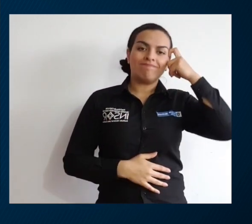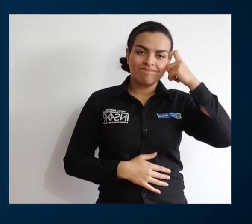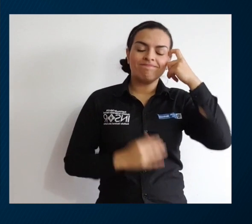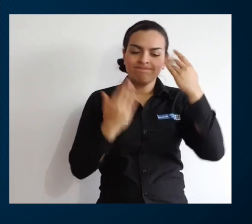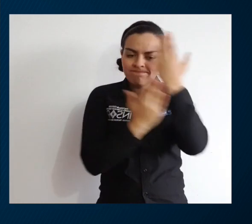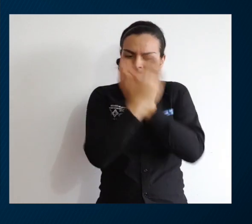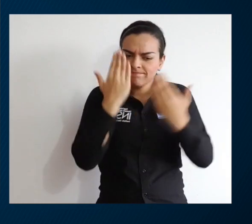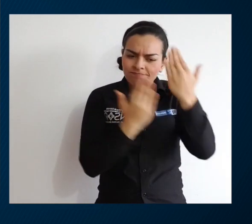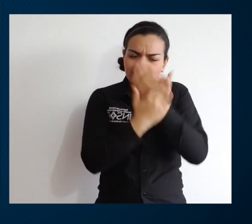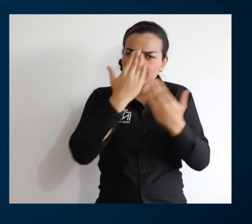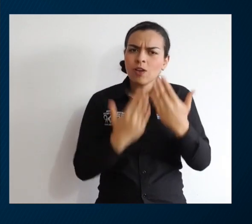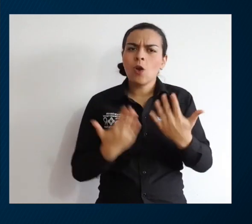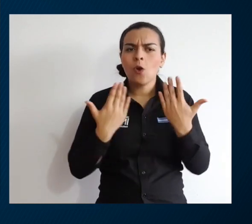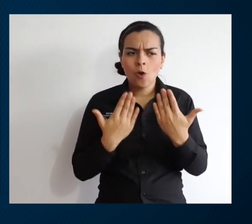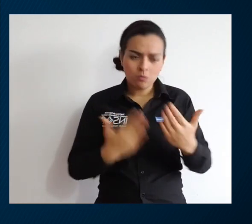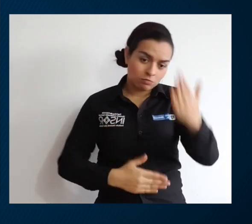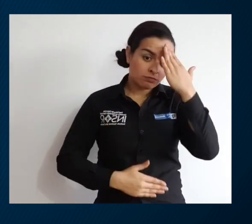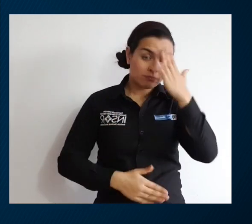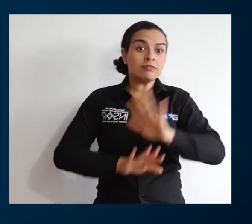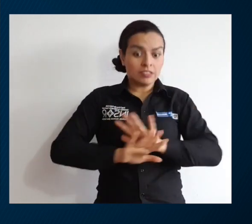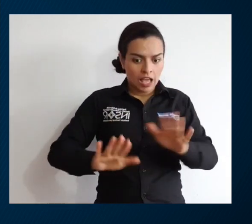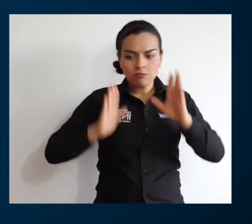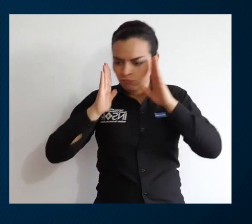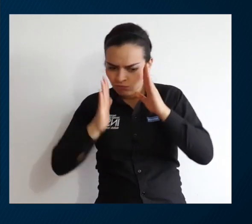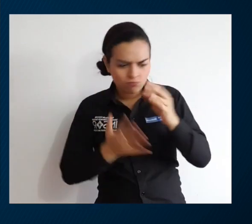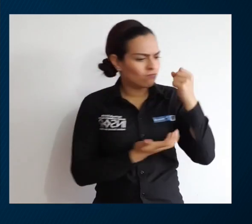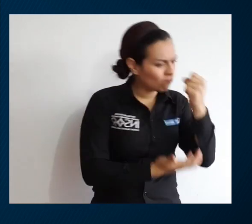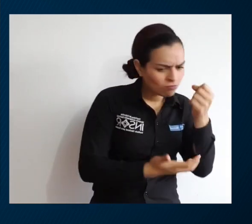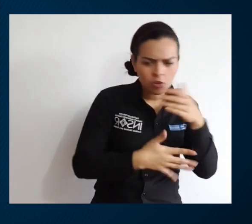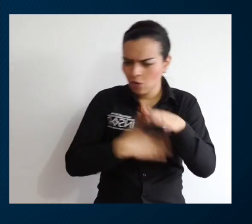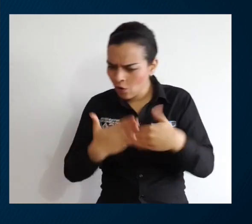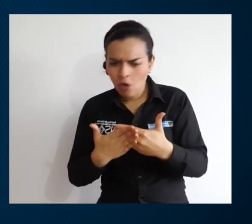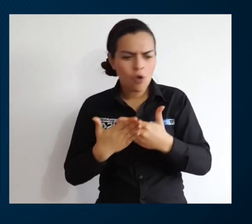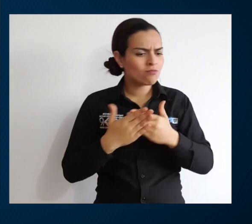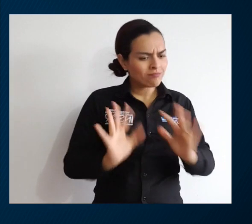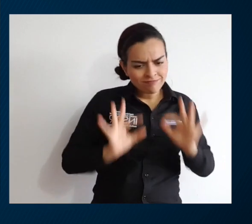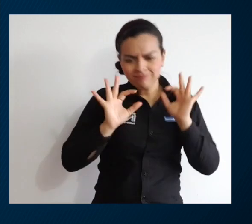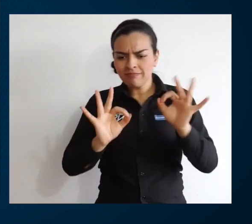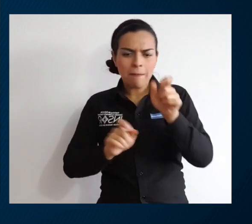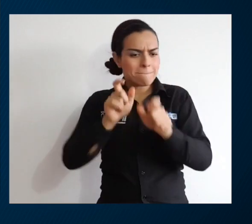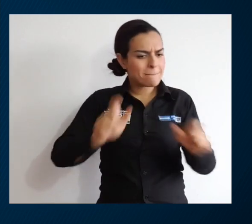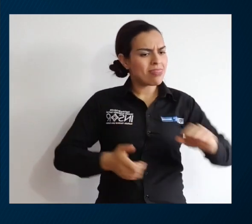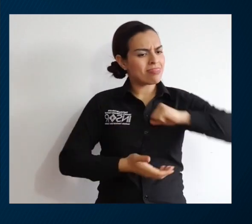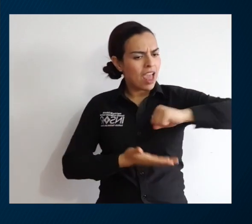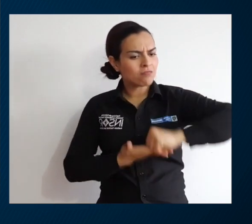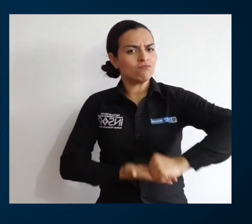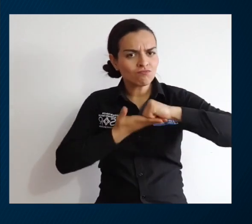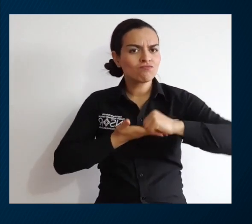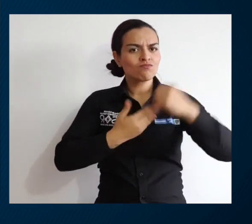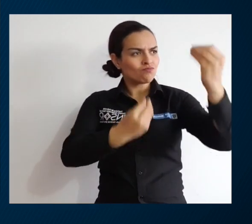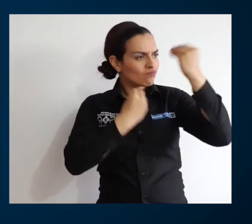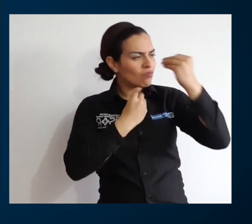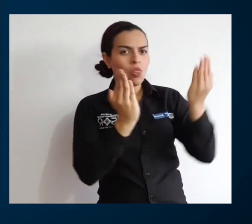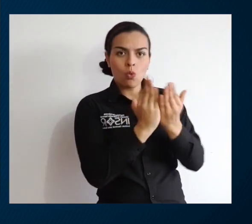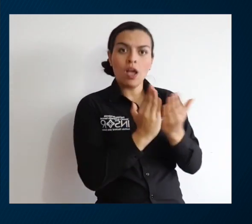recorrer. Y creo que uno de los retos es hacer un par en la institución, revisar qué cosas, a pesar de que tenemos una intención